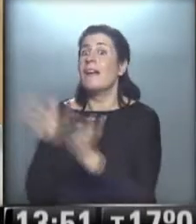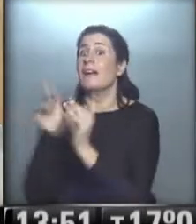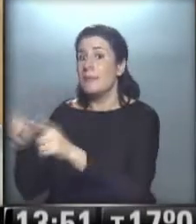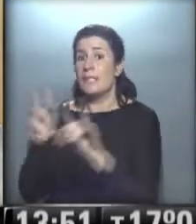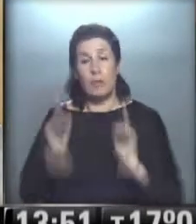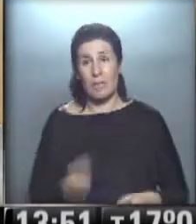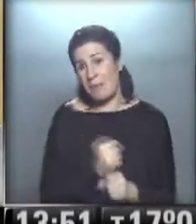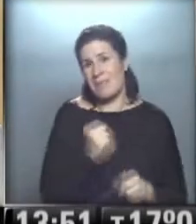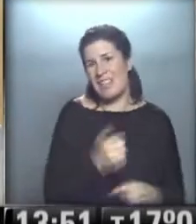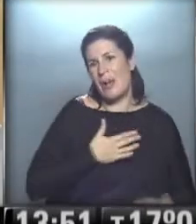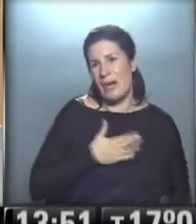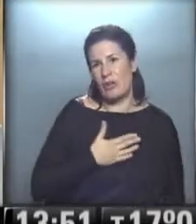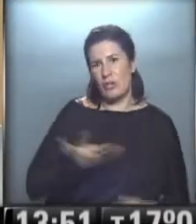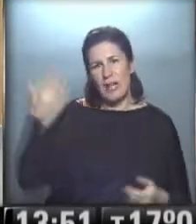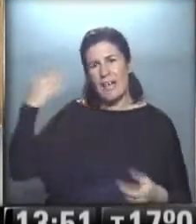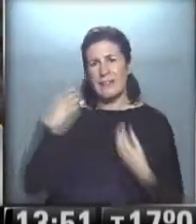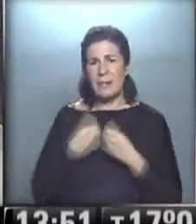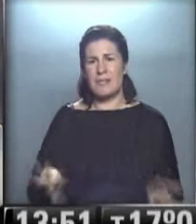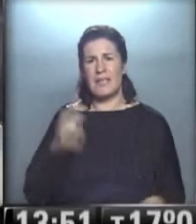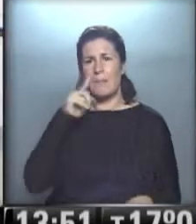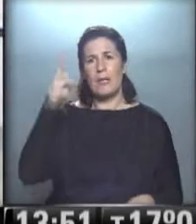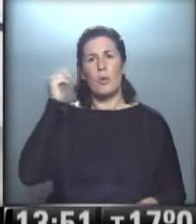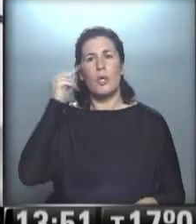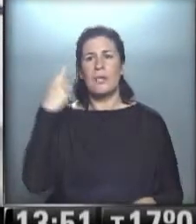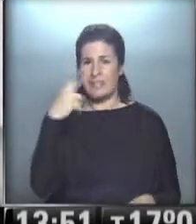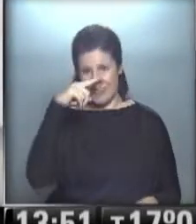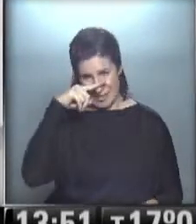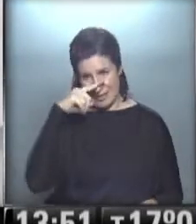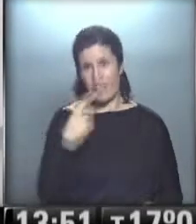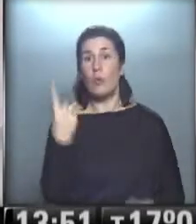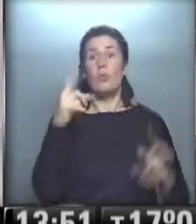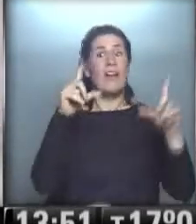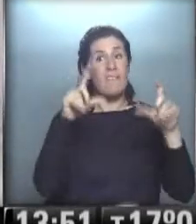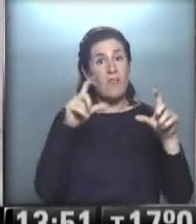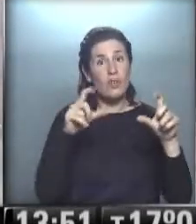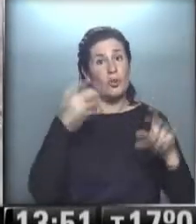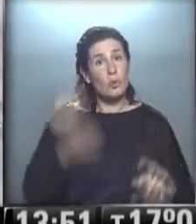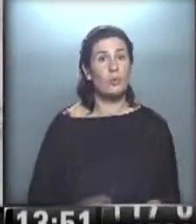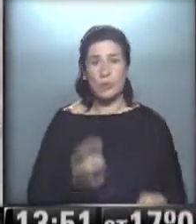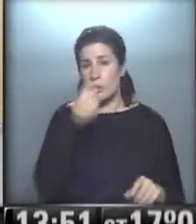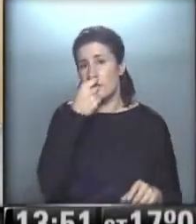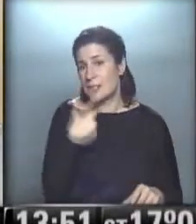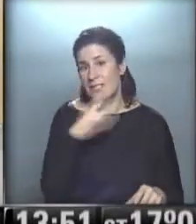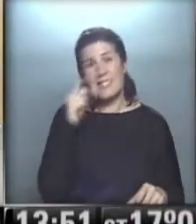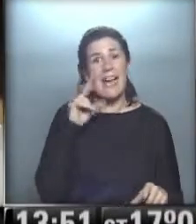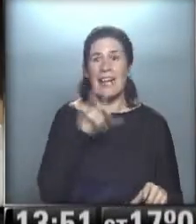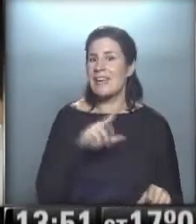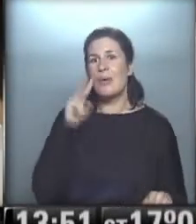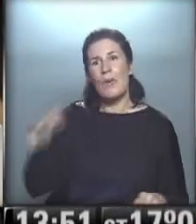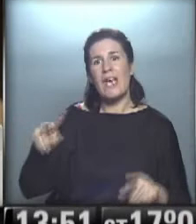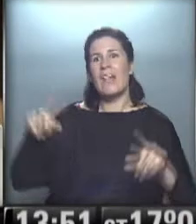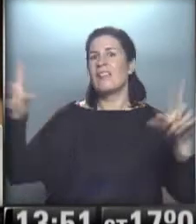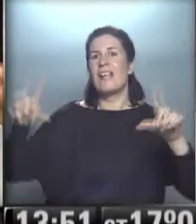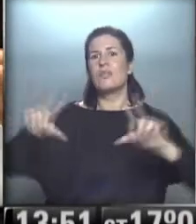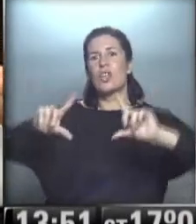este laburo. Yo empecé en el año 97 y hay una foto que está él mirando un televisor de esos gigantes de aquella época, un video